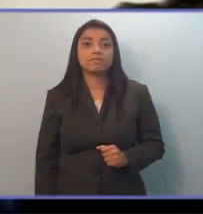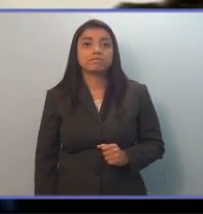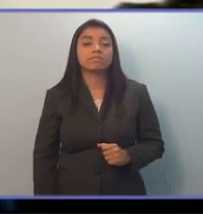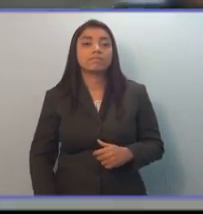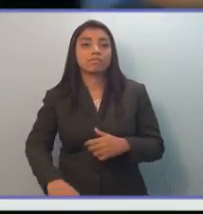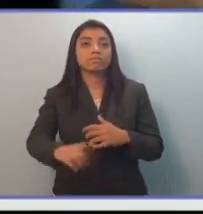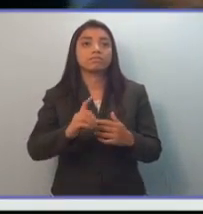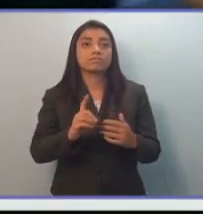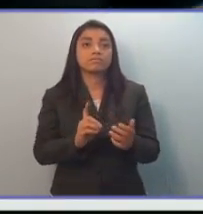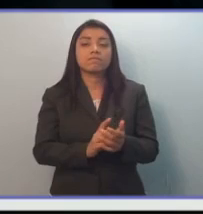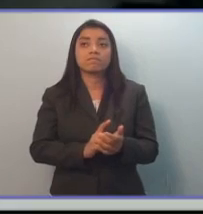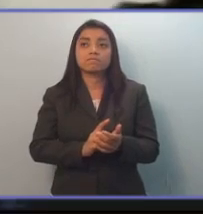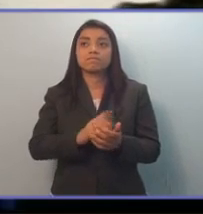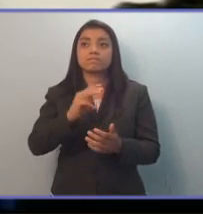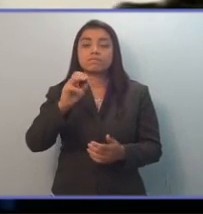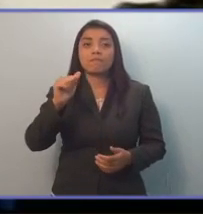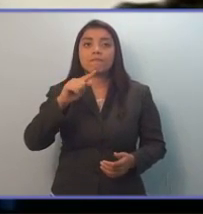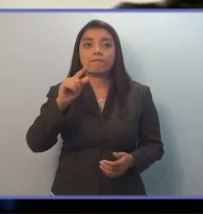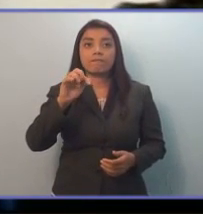Diputado Mazariego.